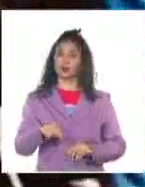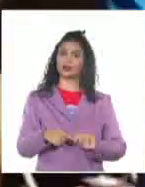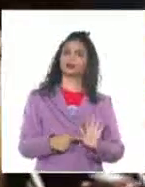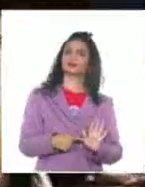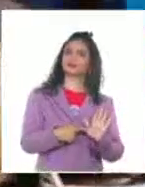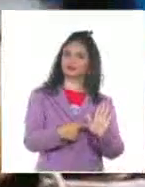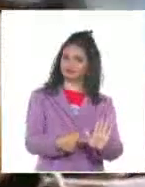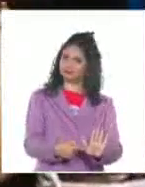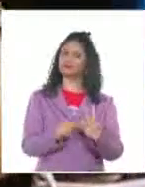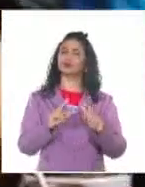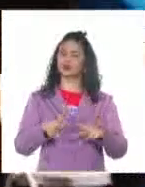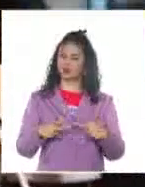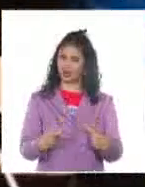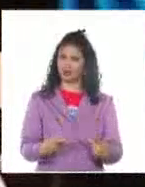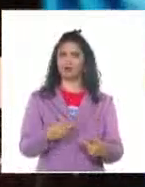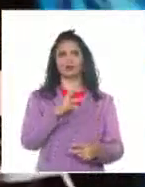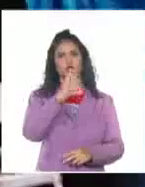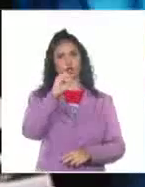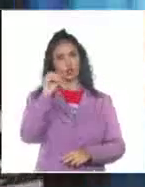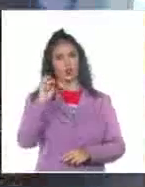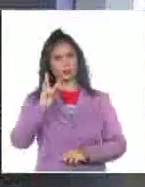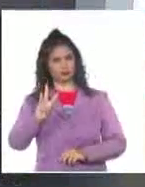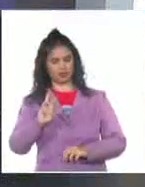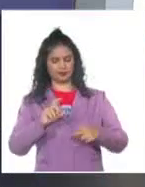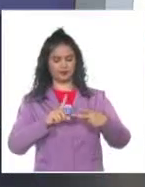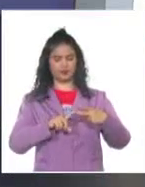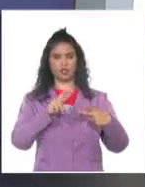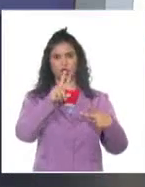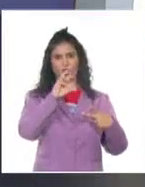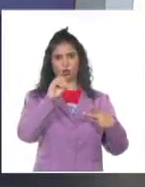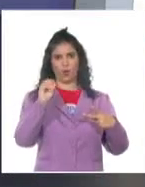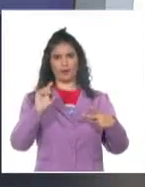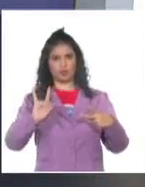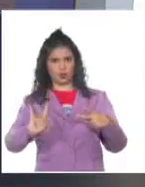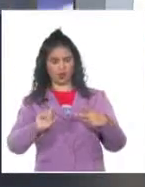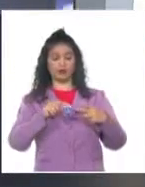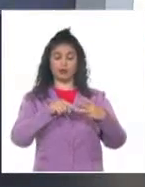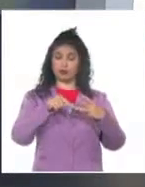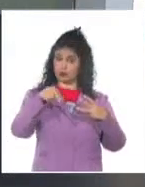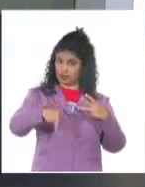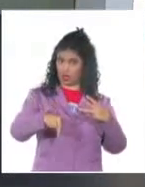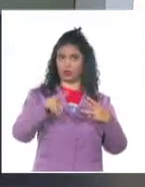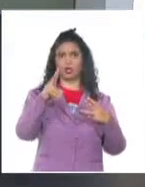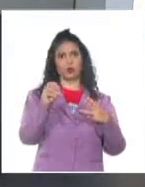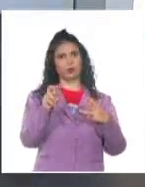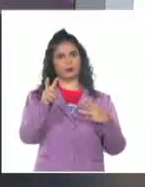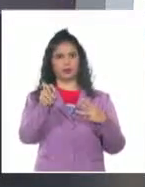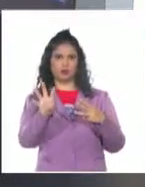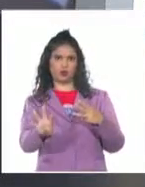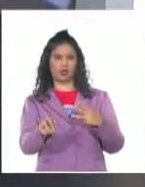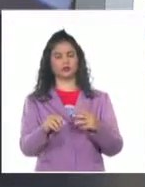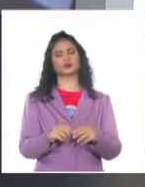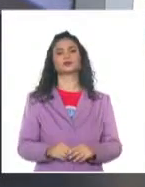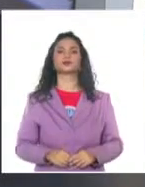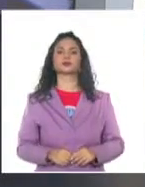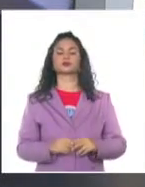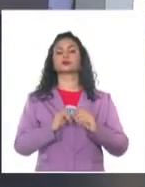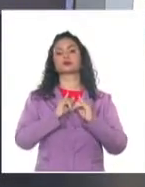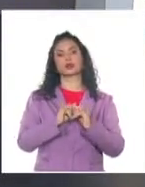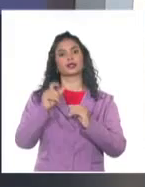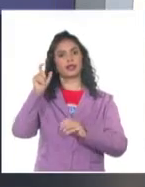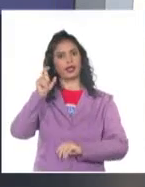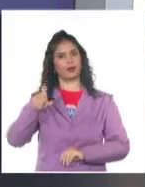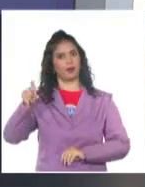público sus muestras de talento y cariño. Avanzamos con otros temas, nos vamos a Camagüey. El 12º encuentro